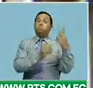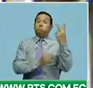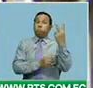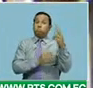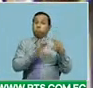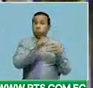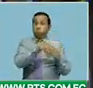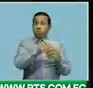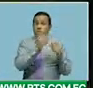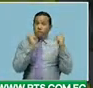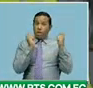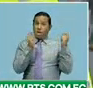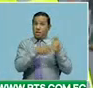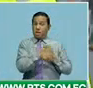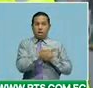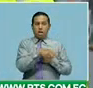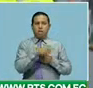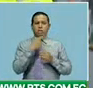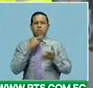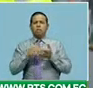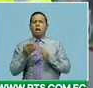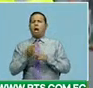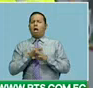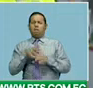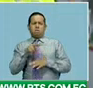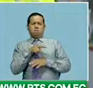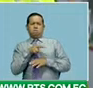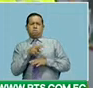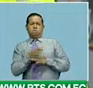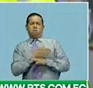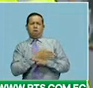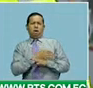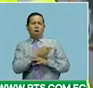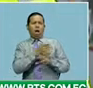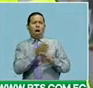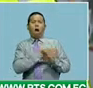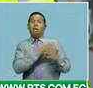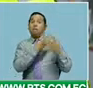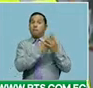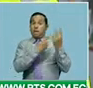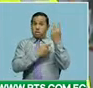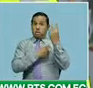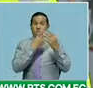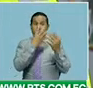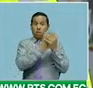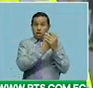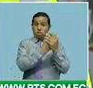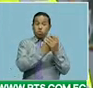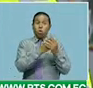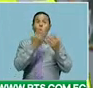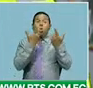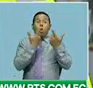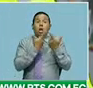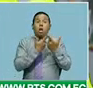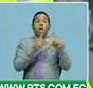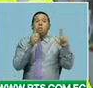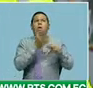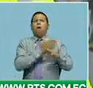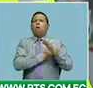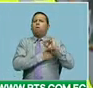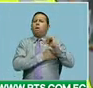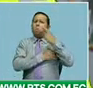Las víctimas se encontraban detenidas y habían retomado la libertad en el mes de junio